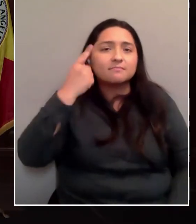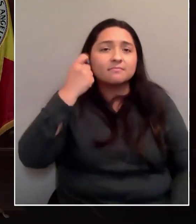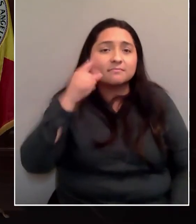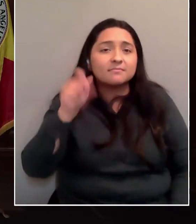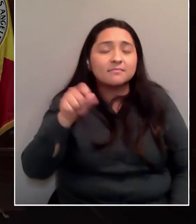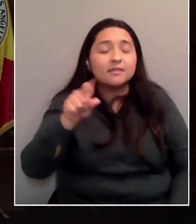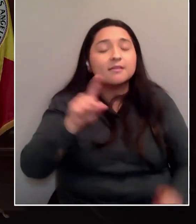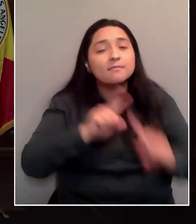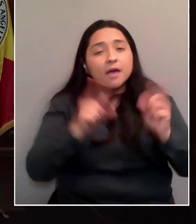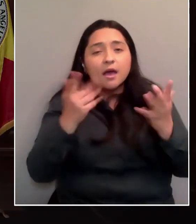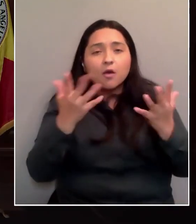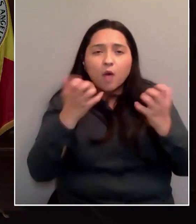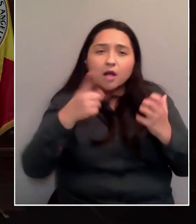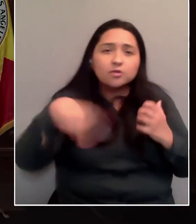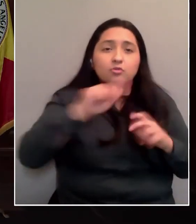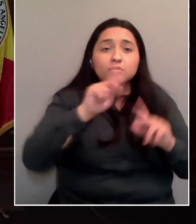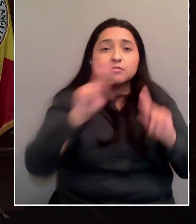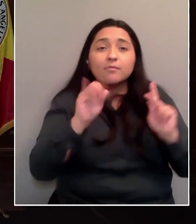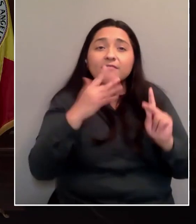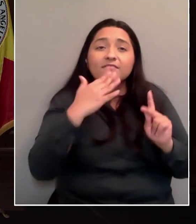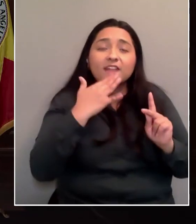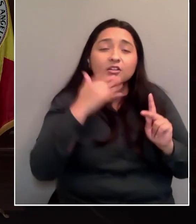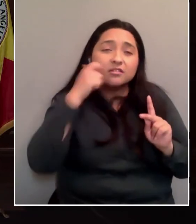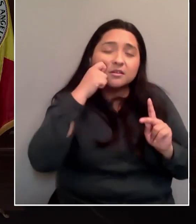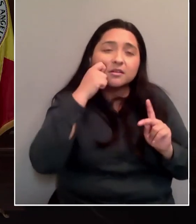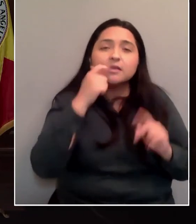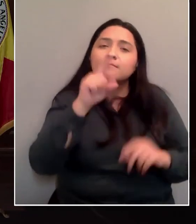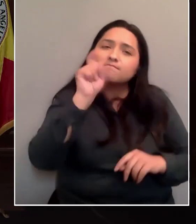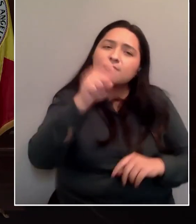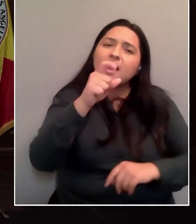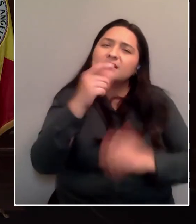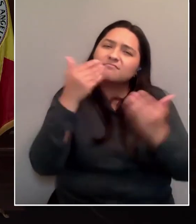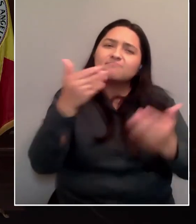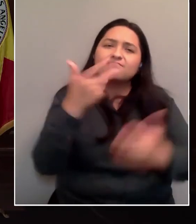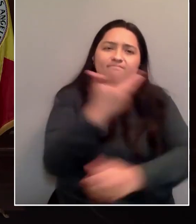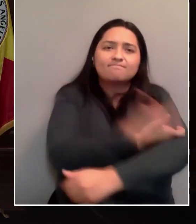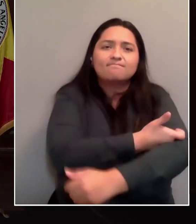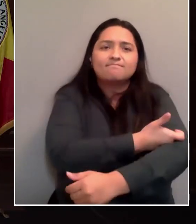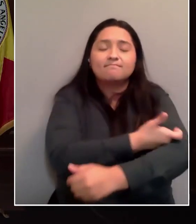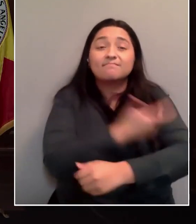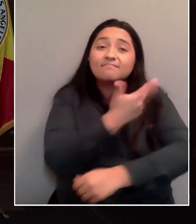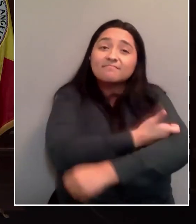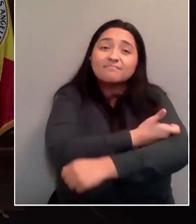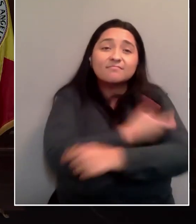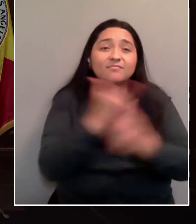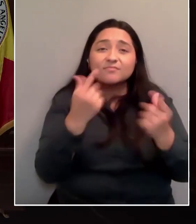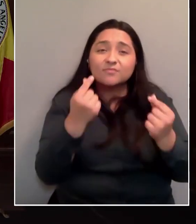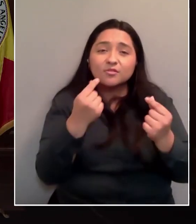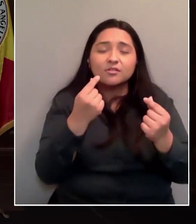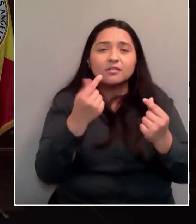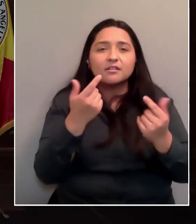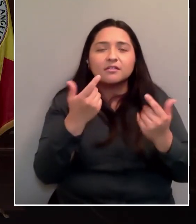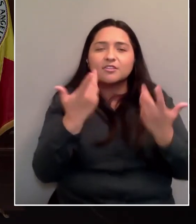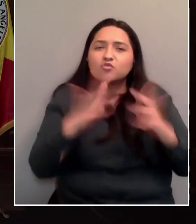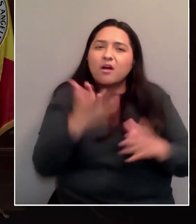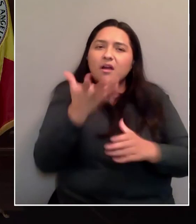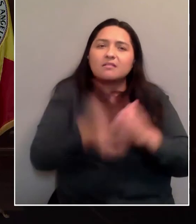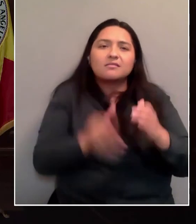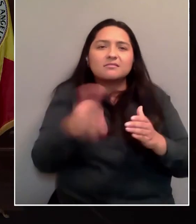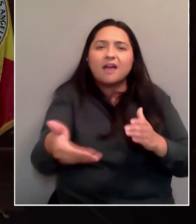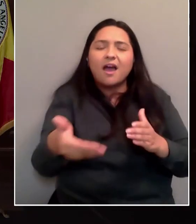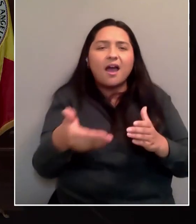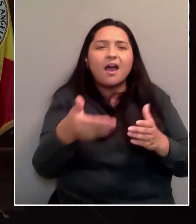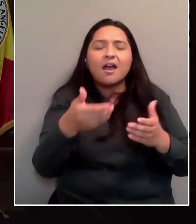tomen esta vacuna para evitar más sufrimiento. Y es esencial tomar